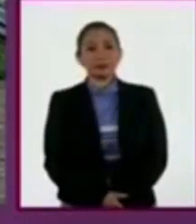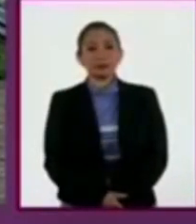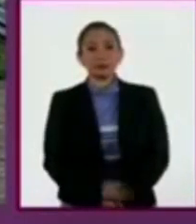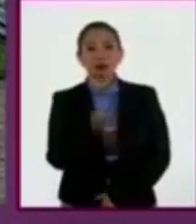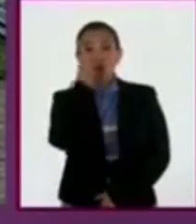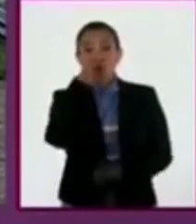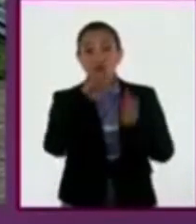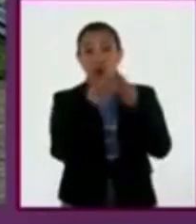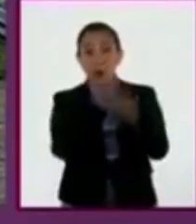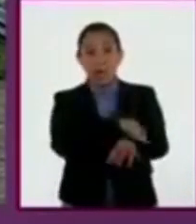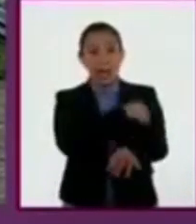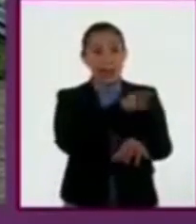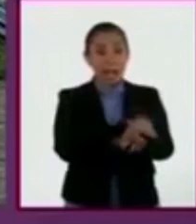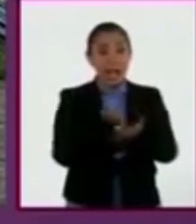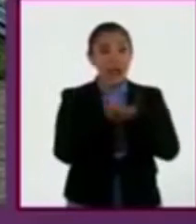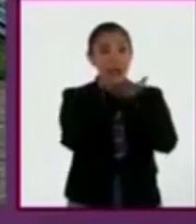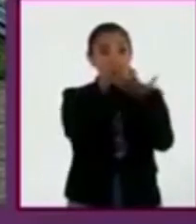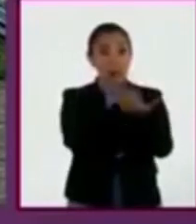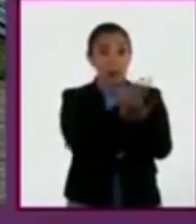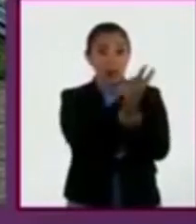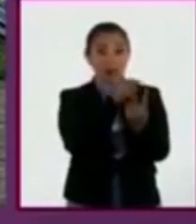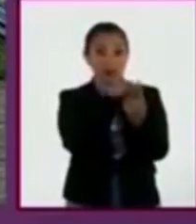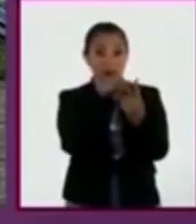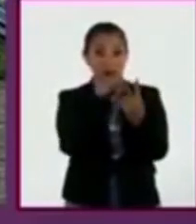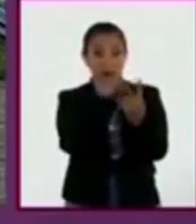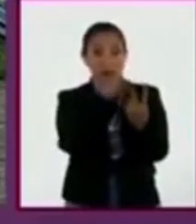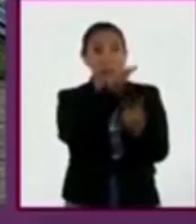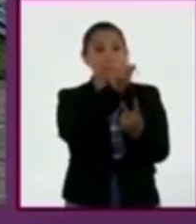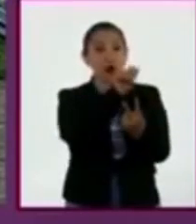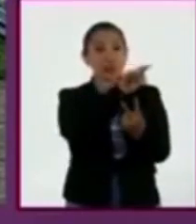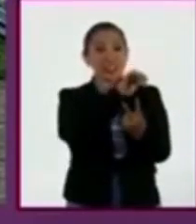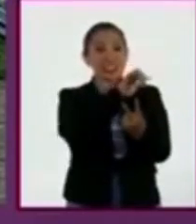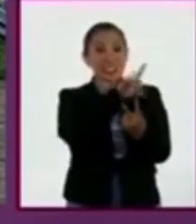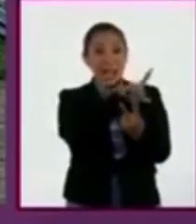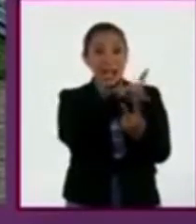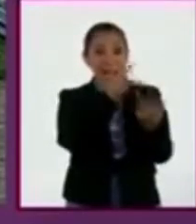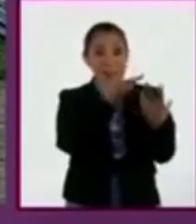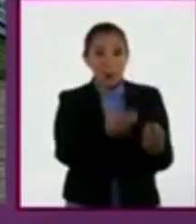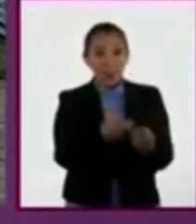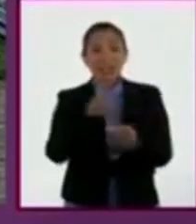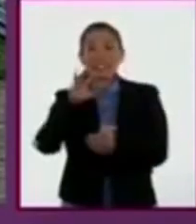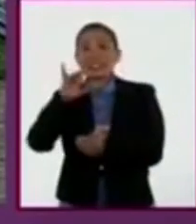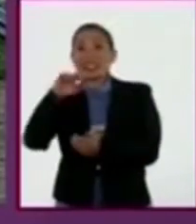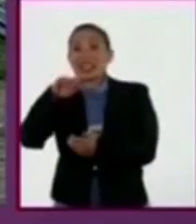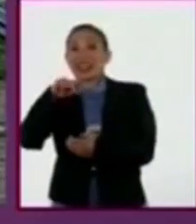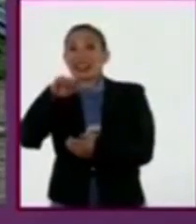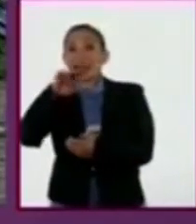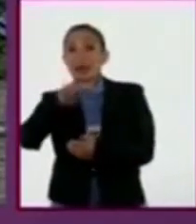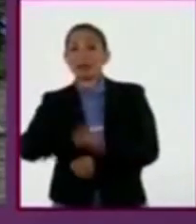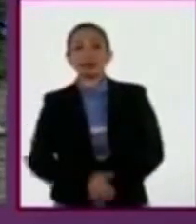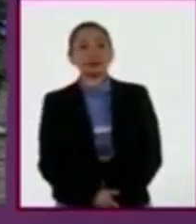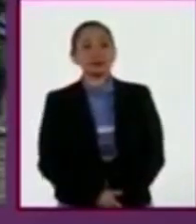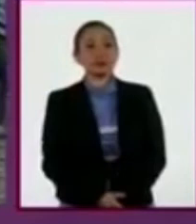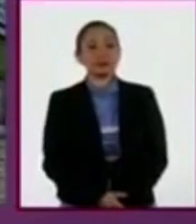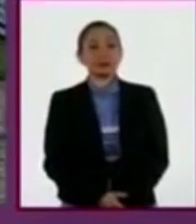Dos formas de energía participan en estos ejemplos, la potencial gravitacional y la cinética.